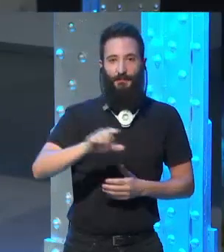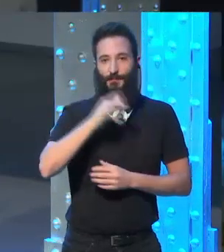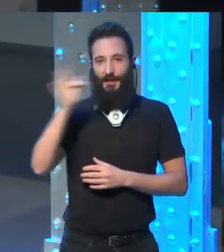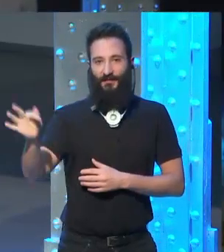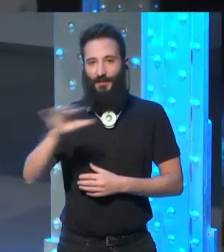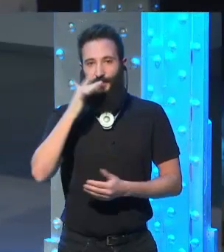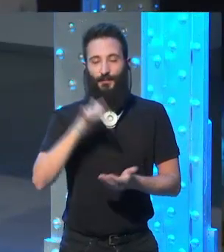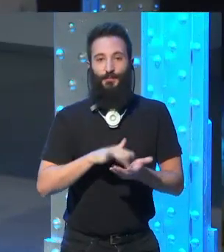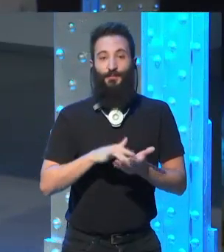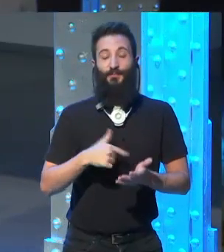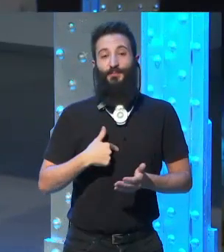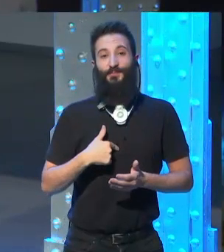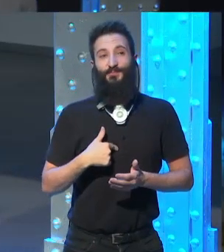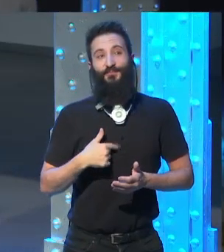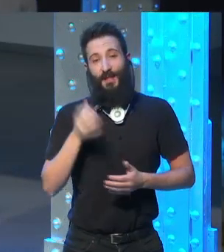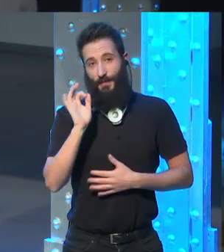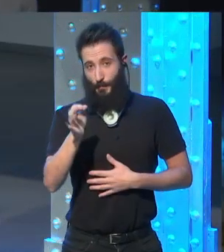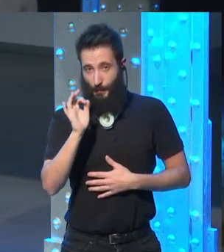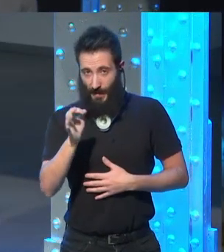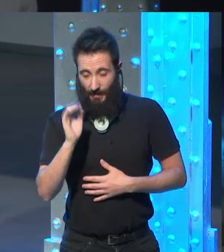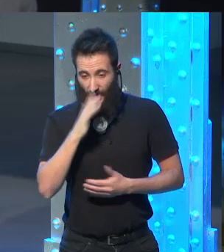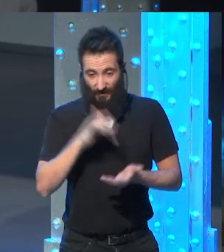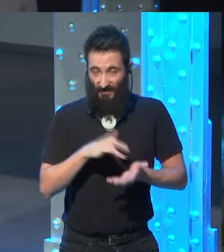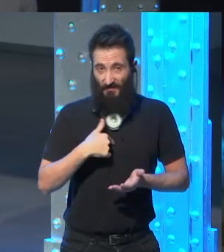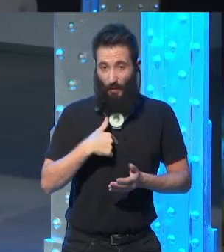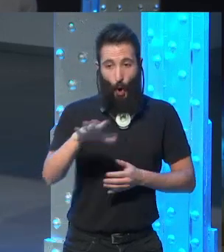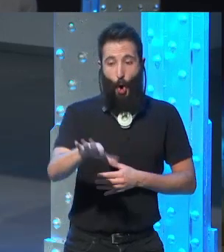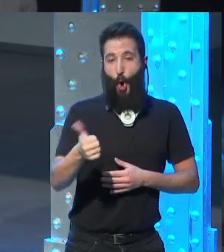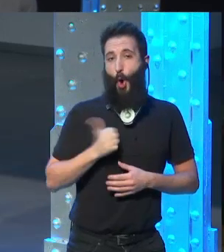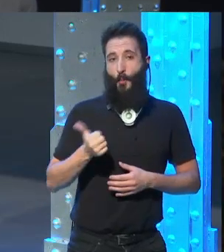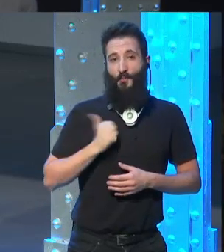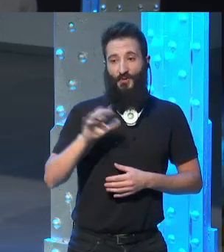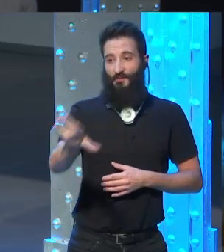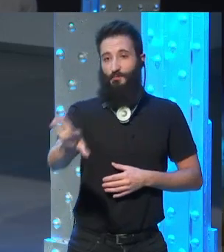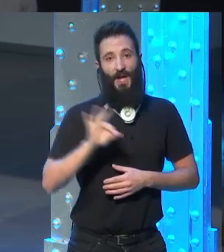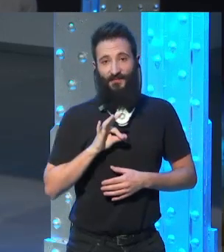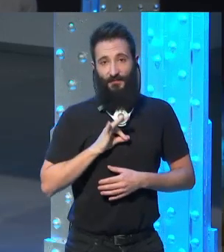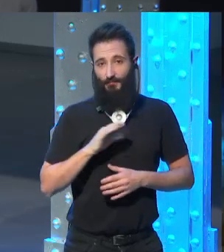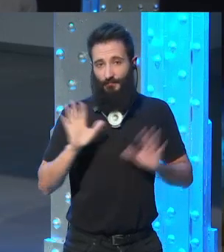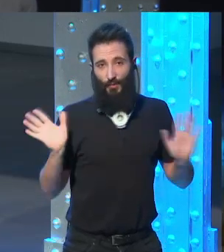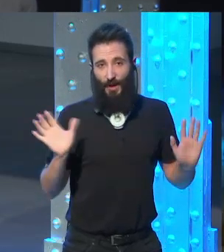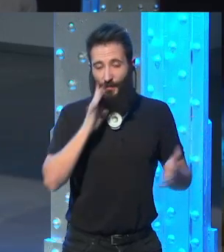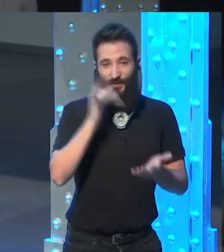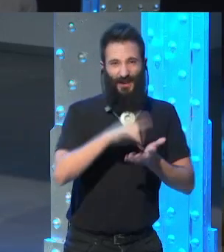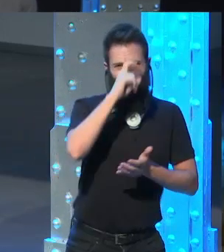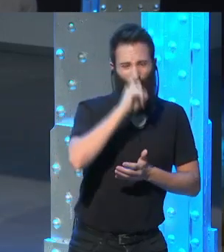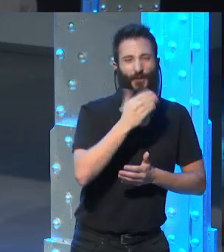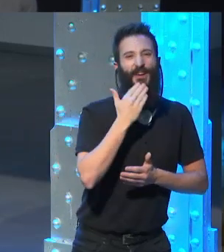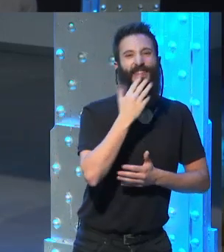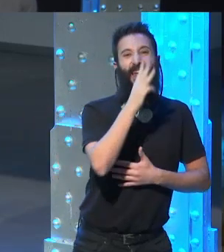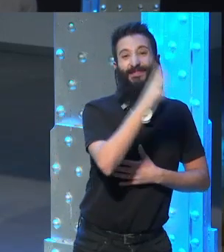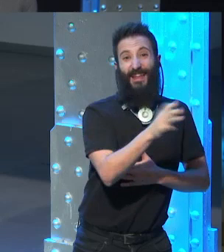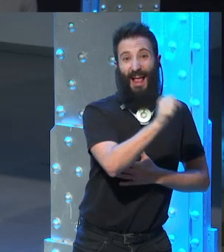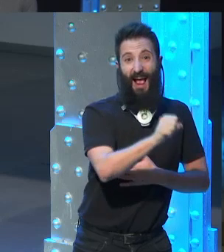To some extent, I had no choice. En cierta medida no tuve opción. Recuerdo que quería ser un artista desde los 3